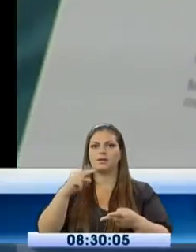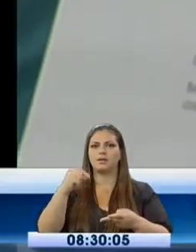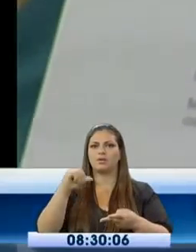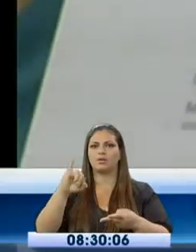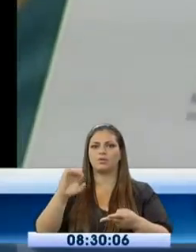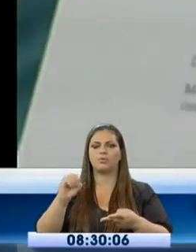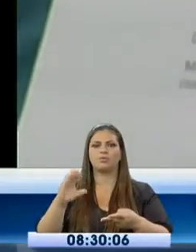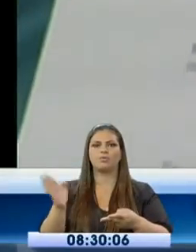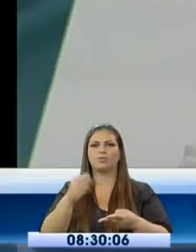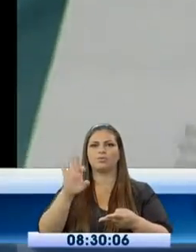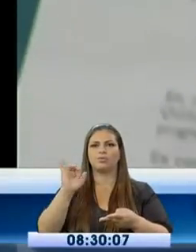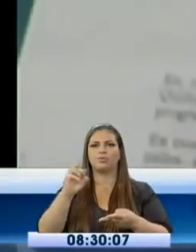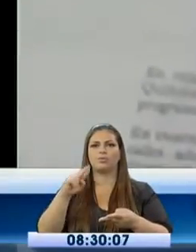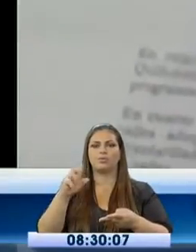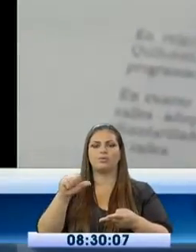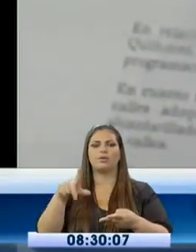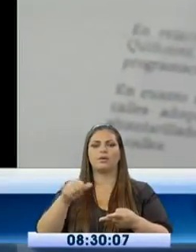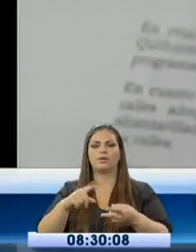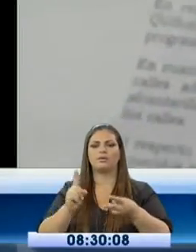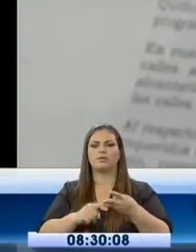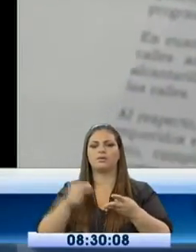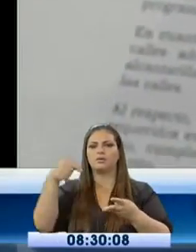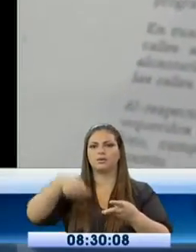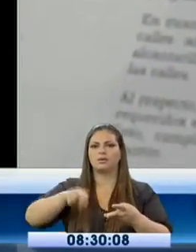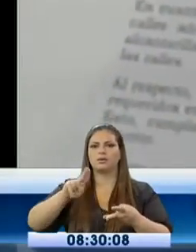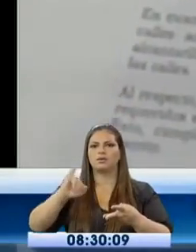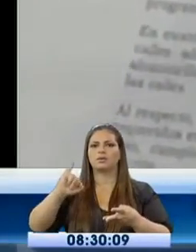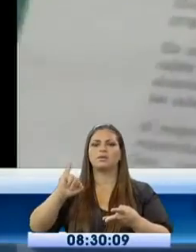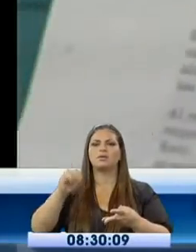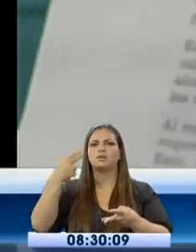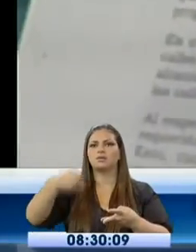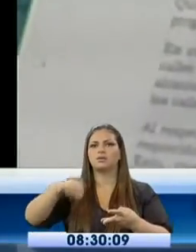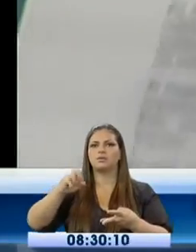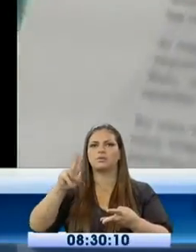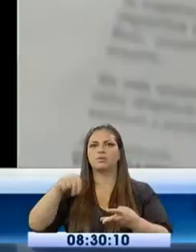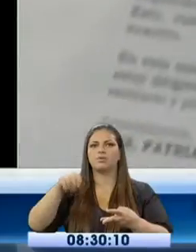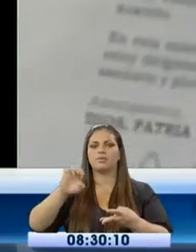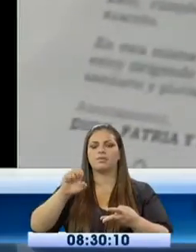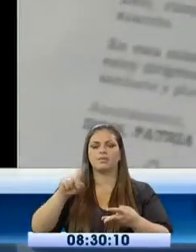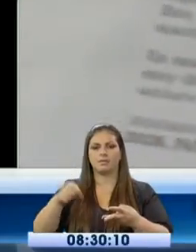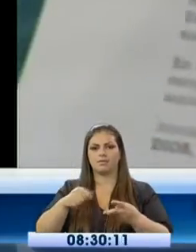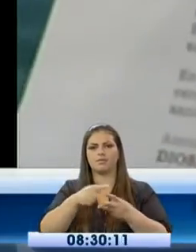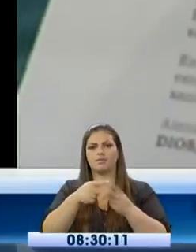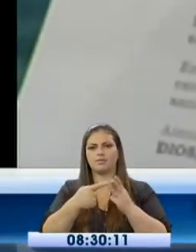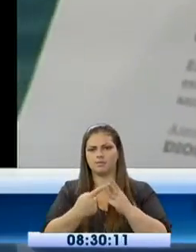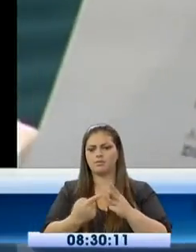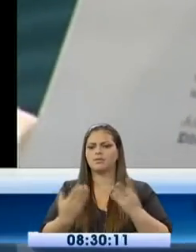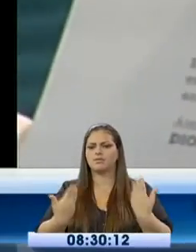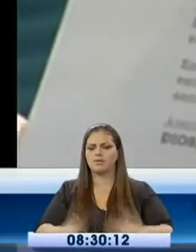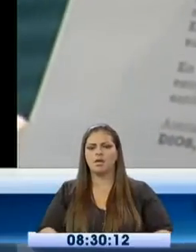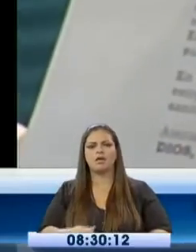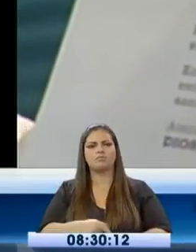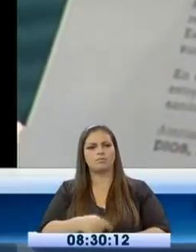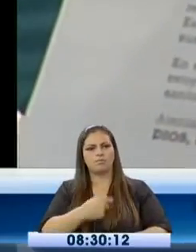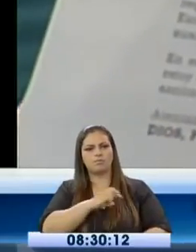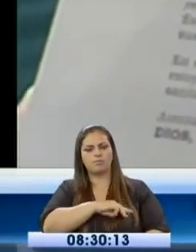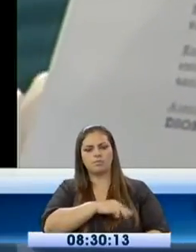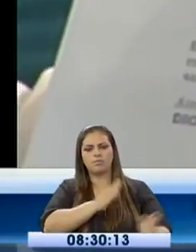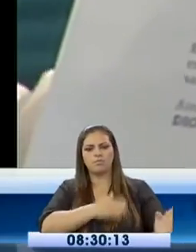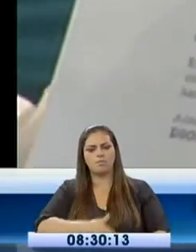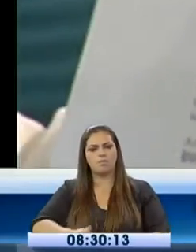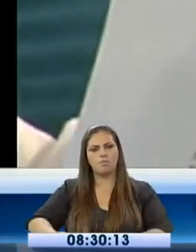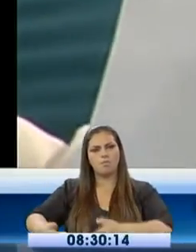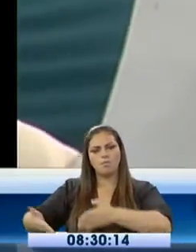de trabajos de relleno y reconformación del presente año. Esta carta fue redactada